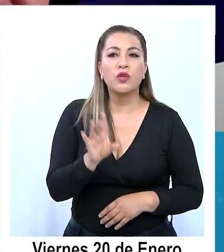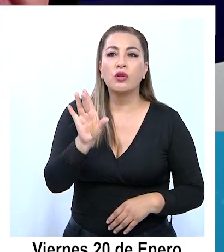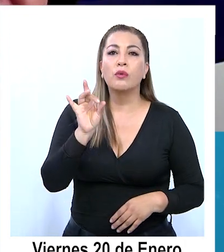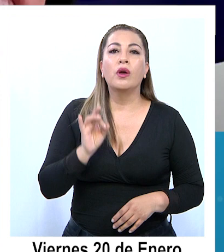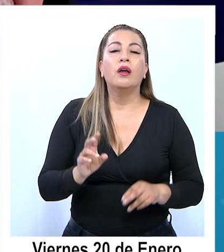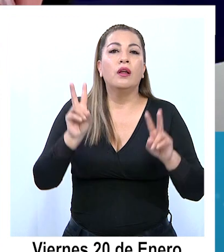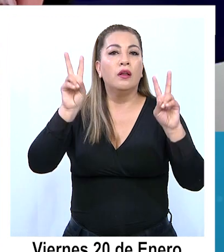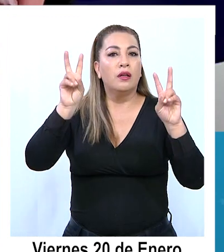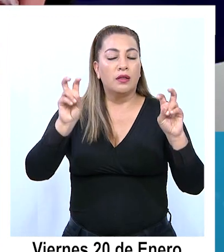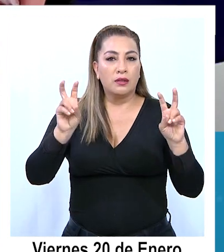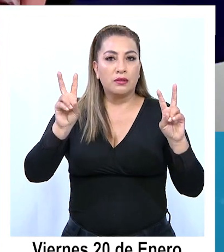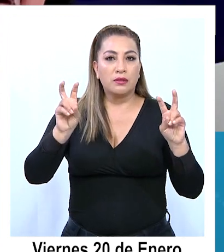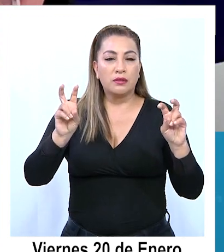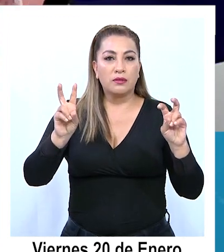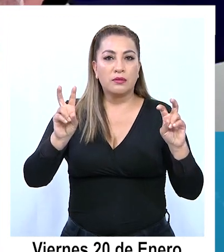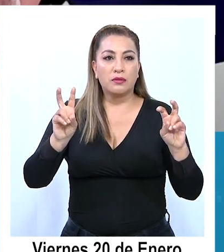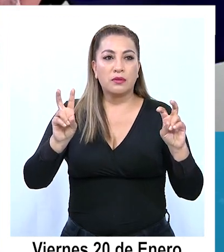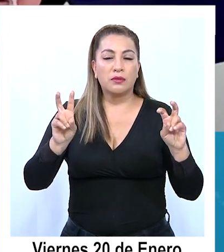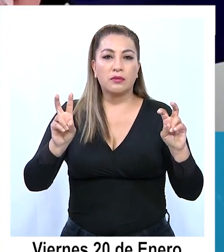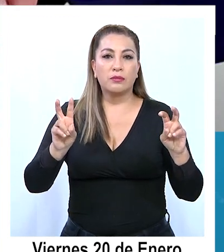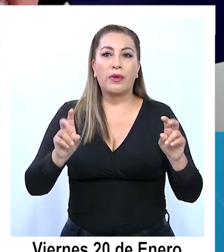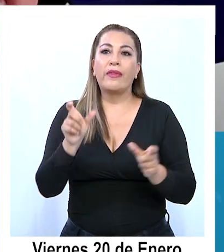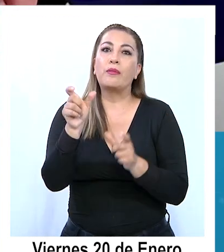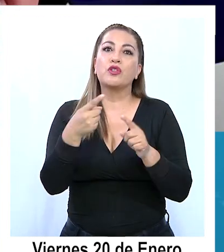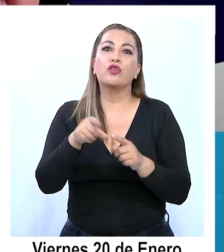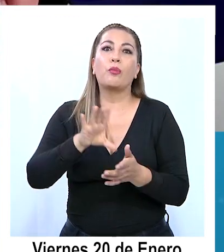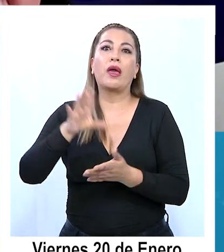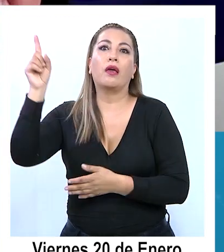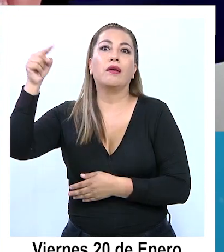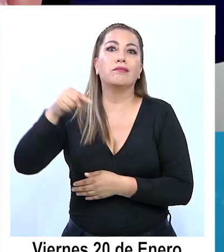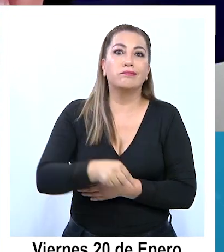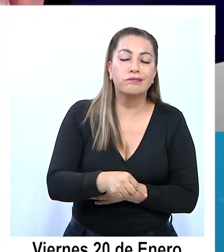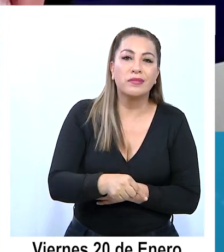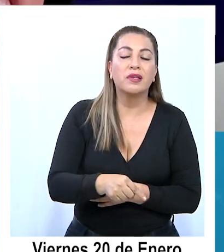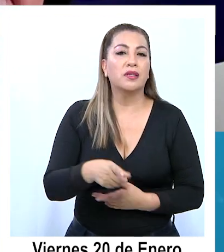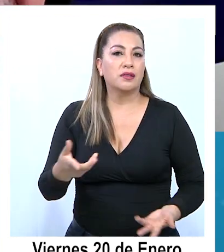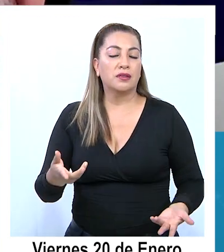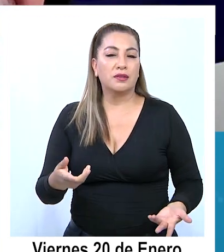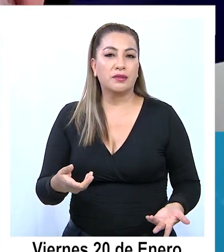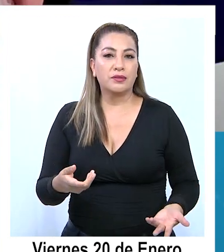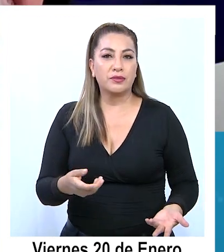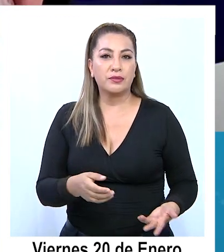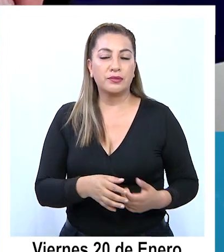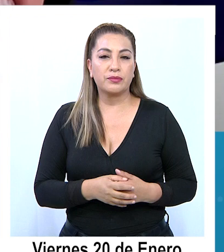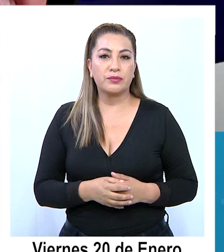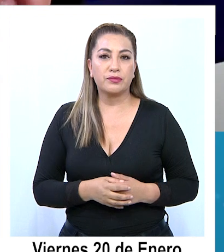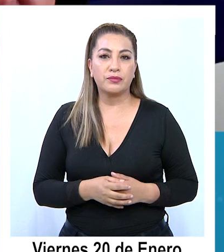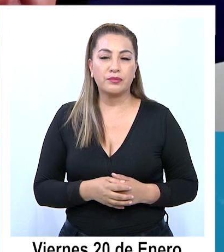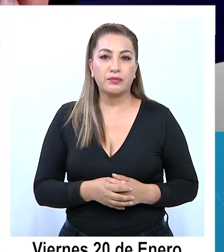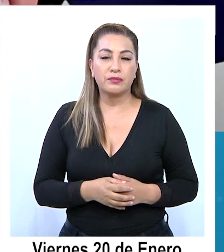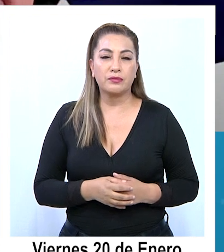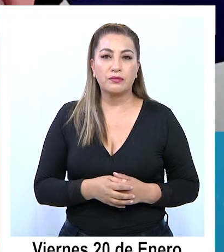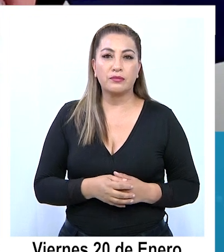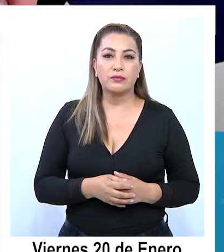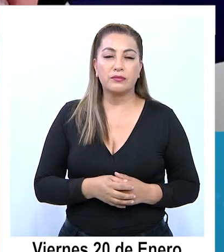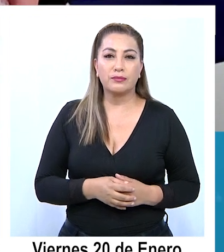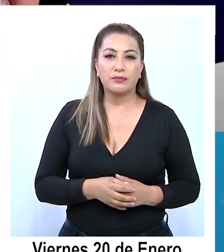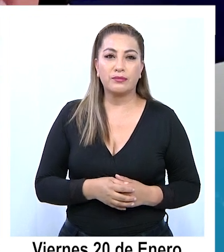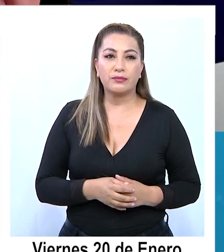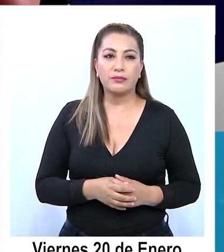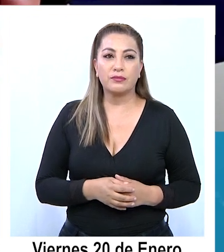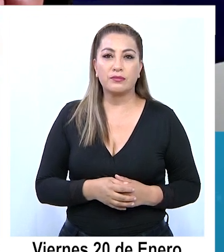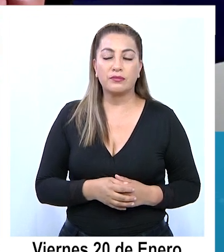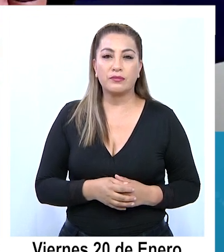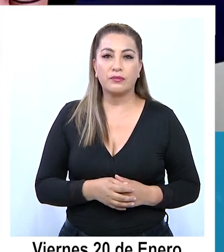tema el desborde migratorio prácticamente, ¿cierto? Que se produjo, fue visto